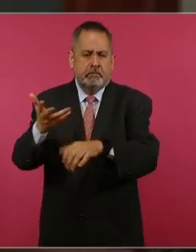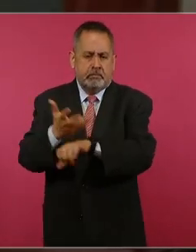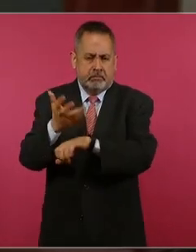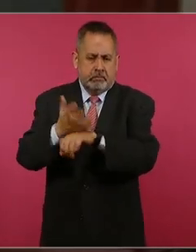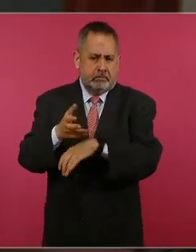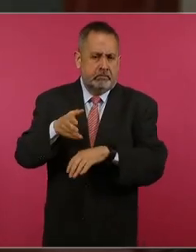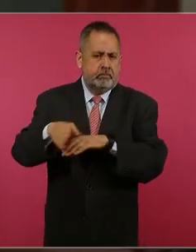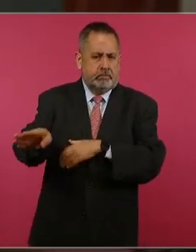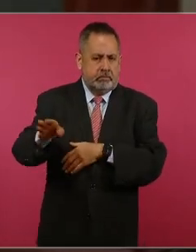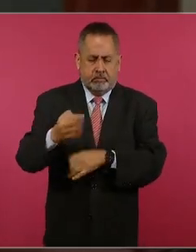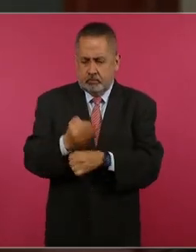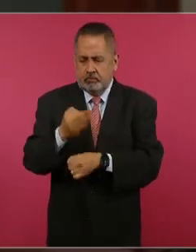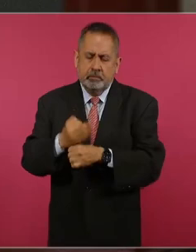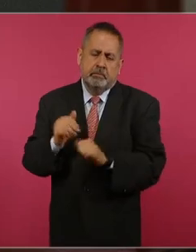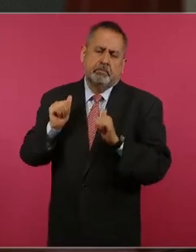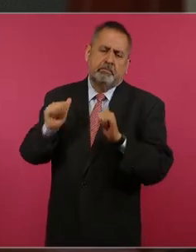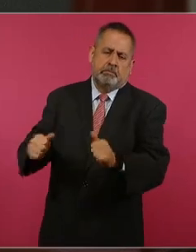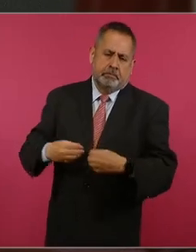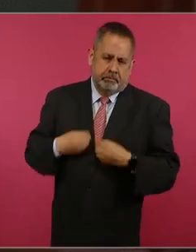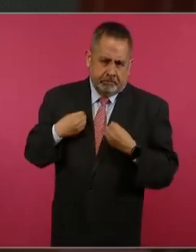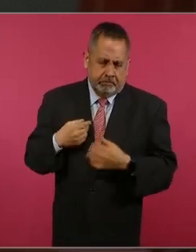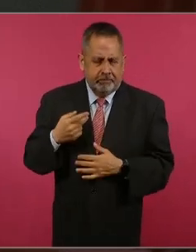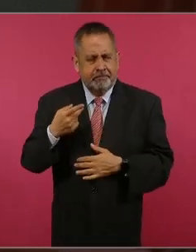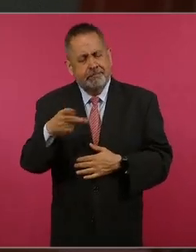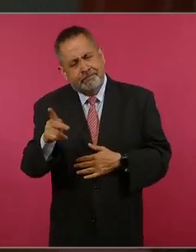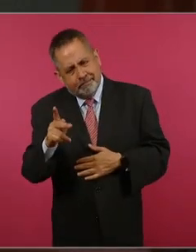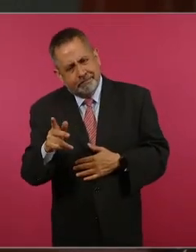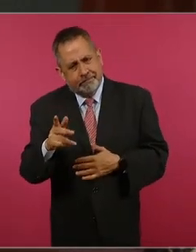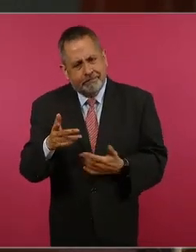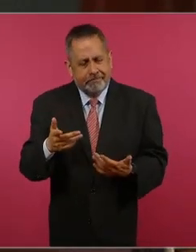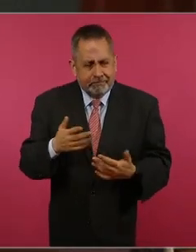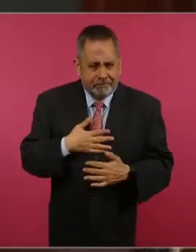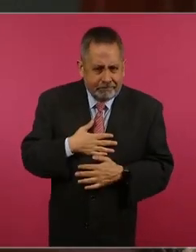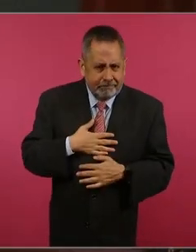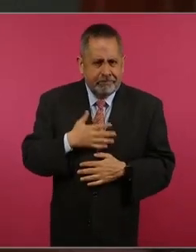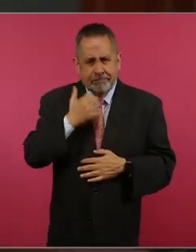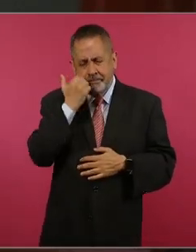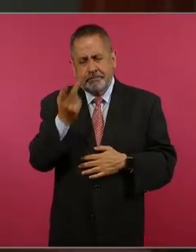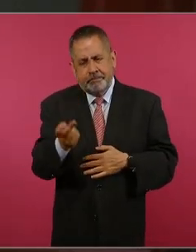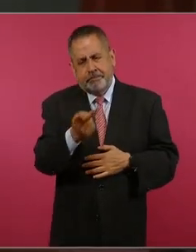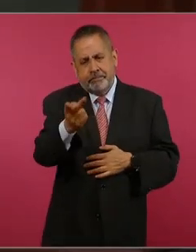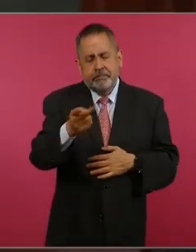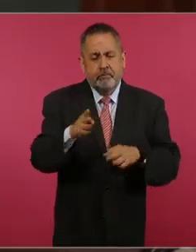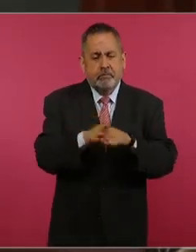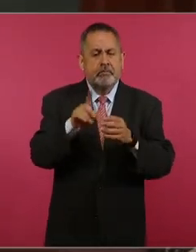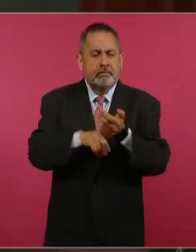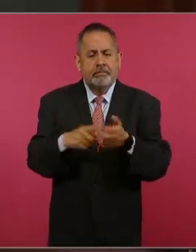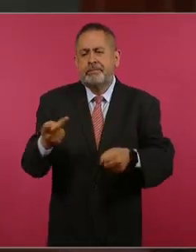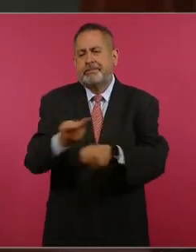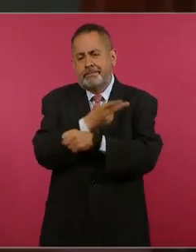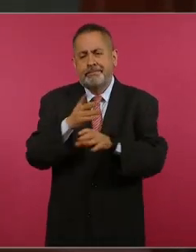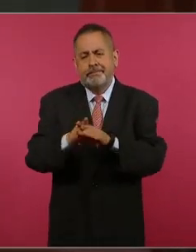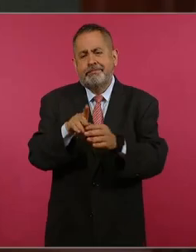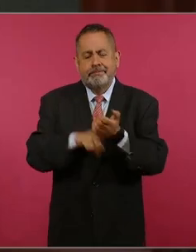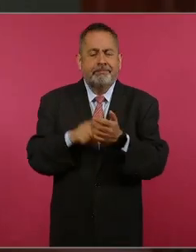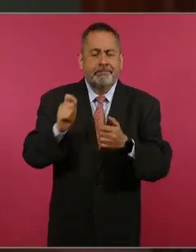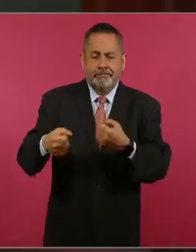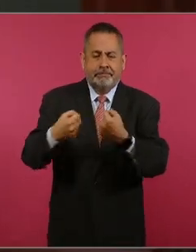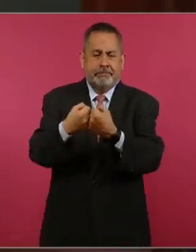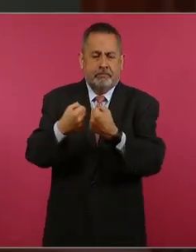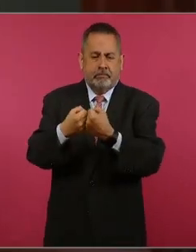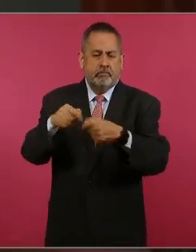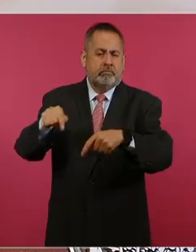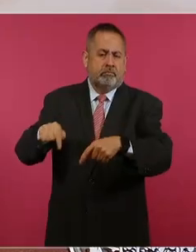logró pasar hacia los Estados Unidos y se encuentra a salvo. Pero sí me queremos preguntarle esa situación. ¿Qué está pasando